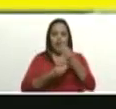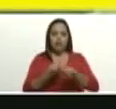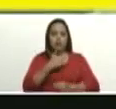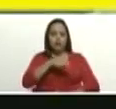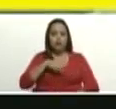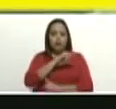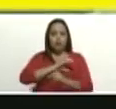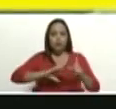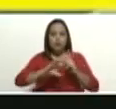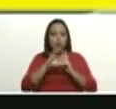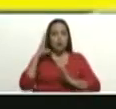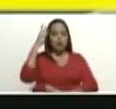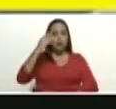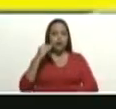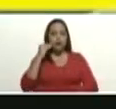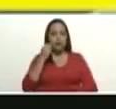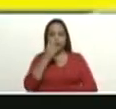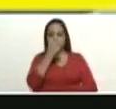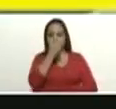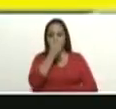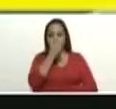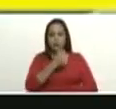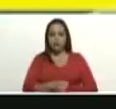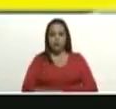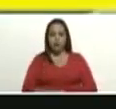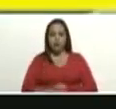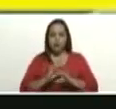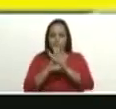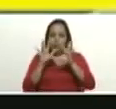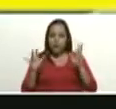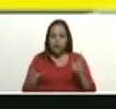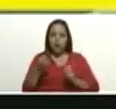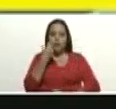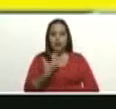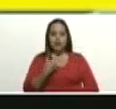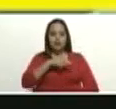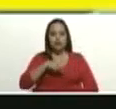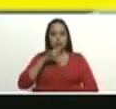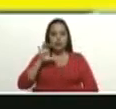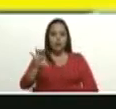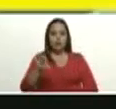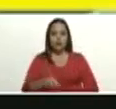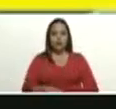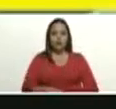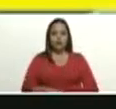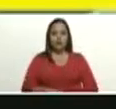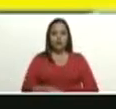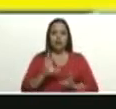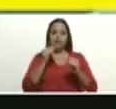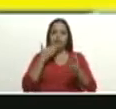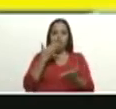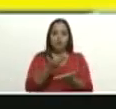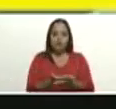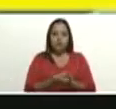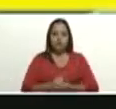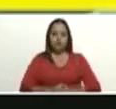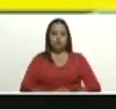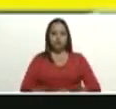cultura, por nuestra juventud, por el brillo y la belleza de nuestro país. Muchas gracias,